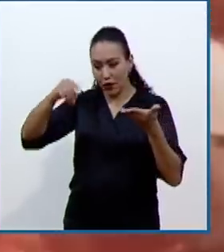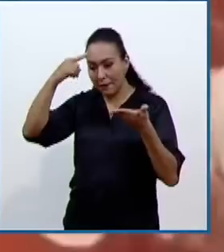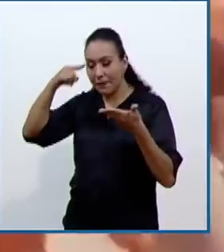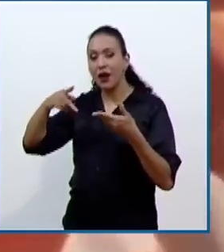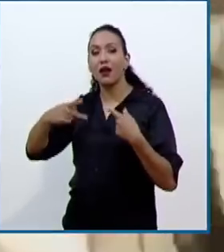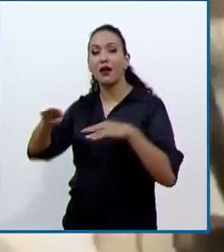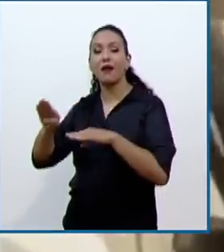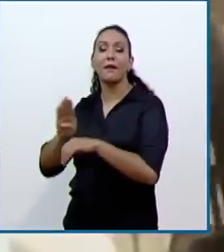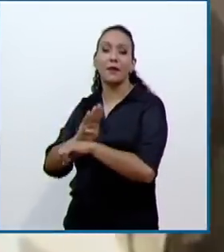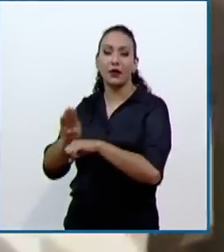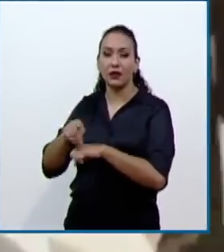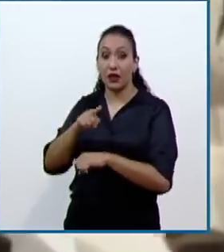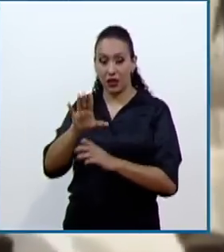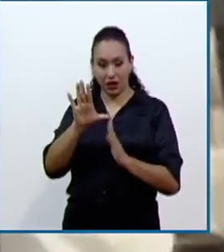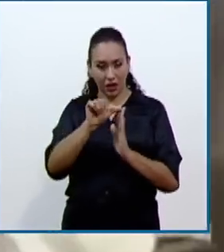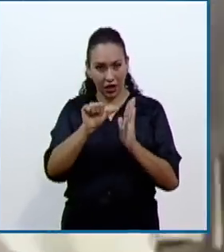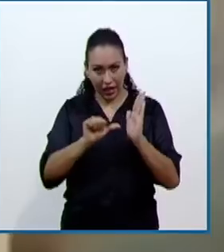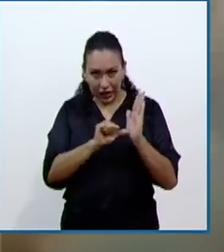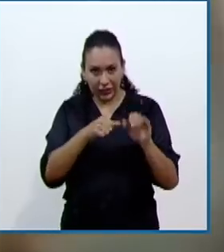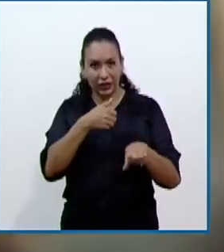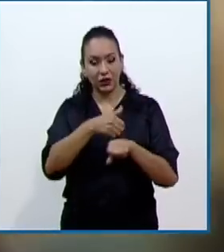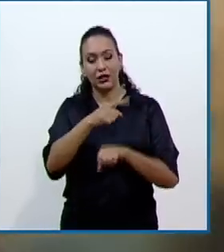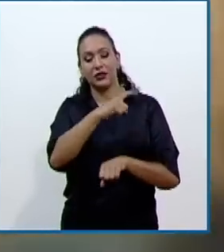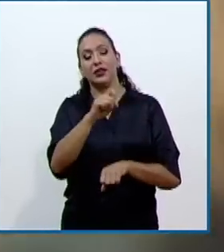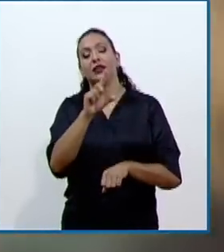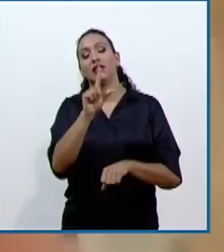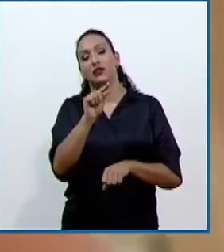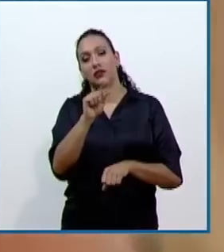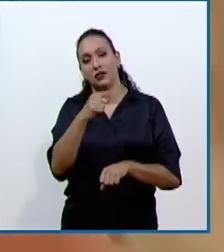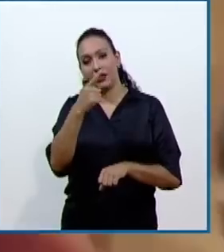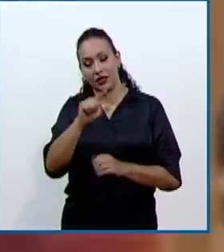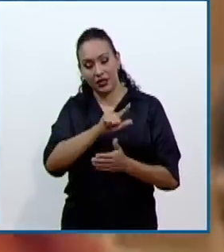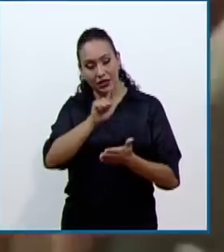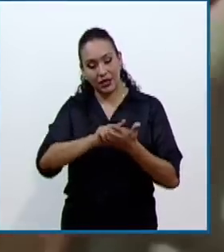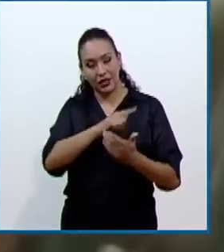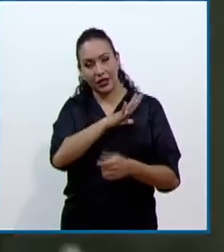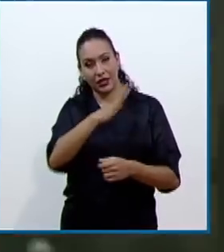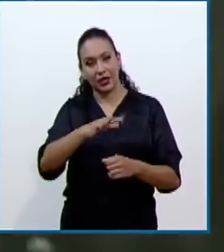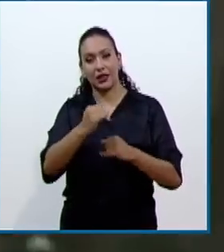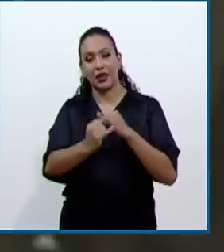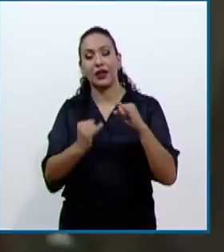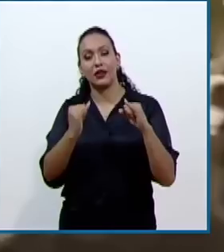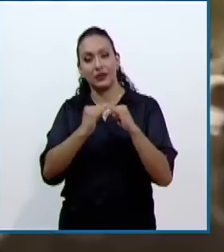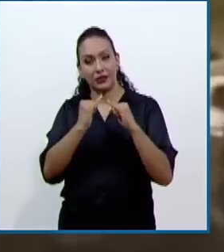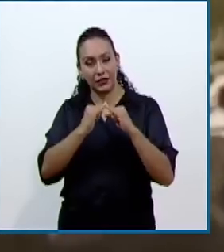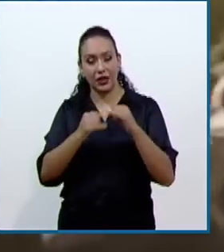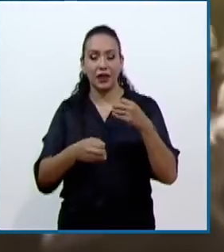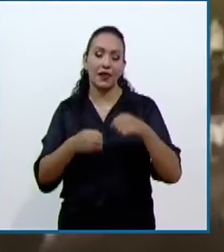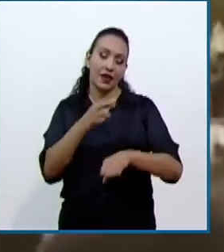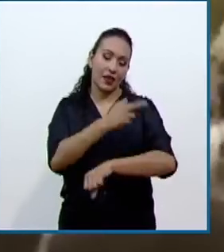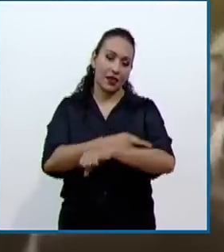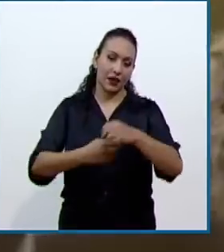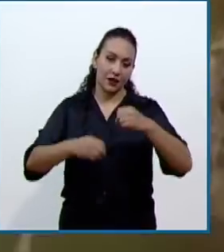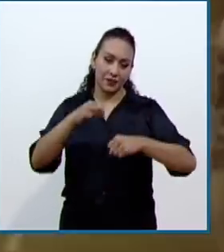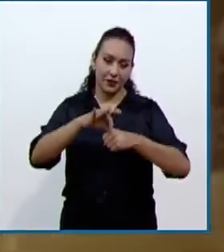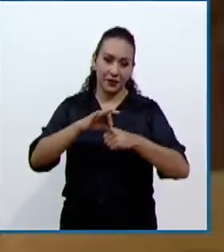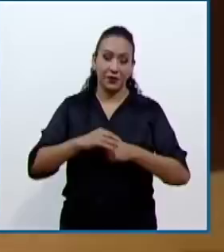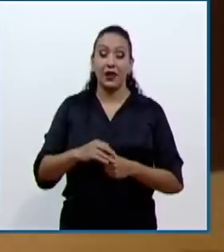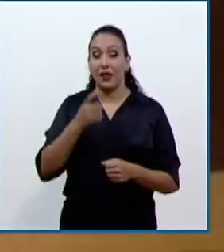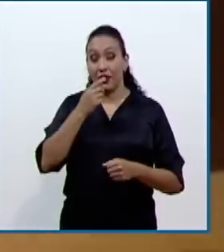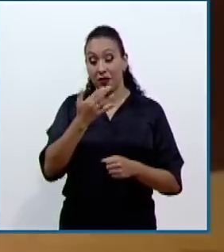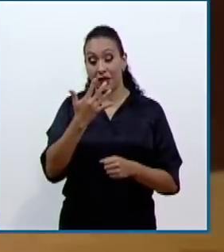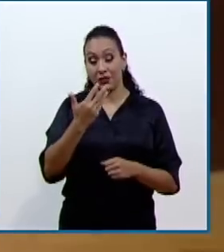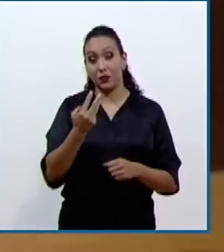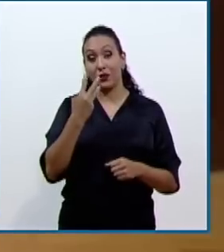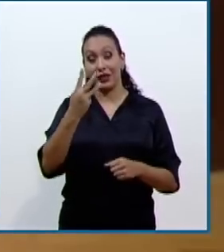el artículo 171 de la Ley General de Instituciones y Procedimientos Electorales. Señaló que de los 53